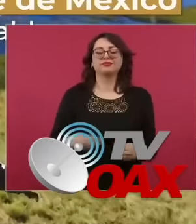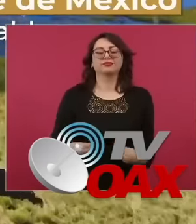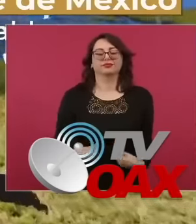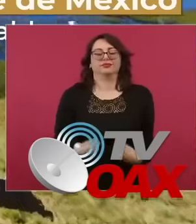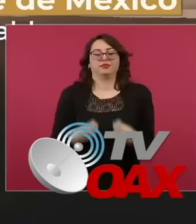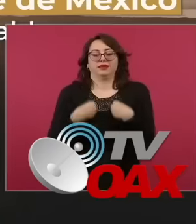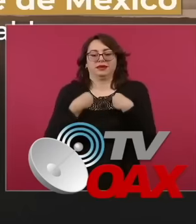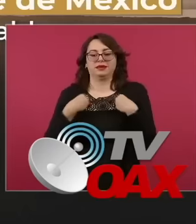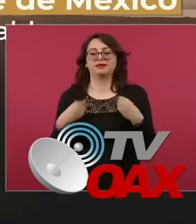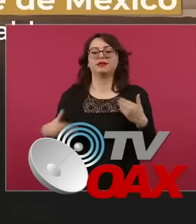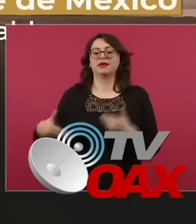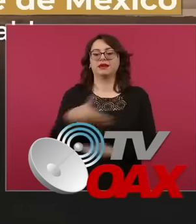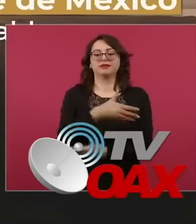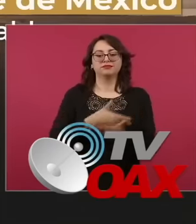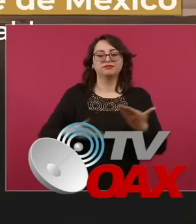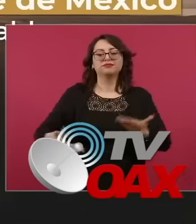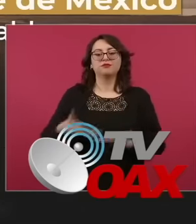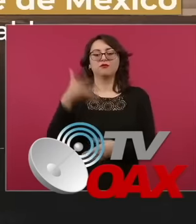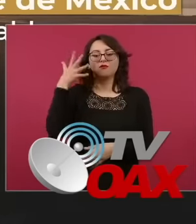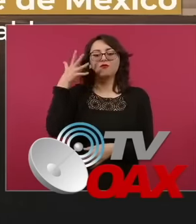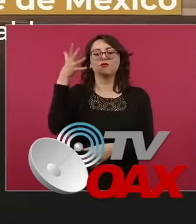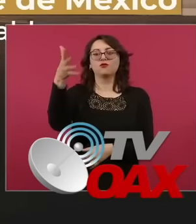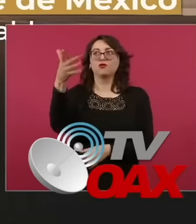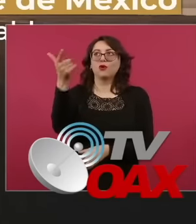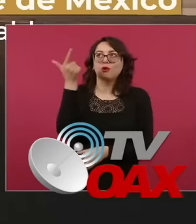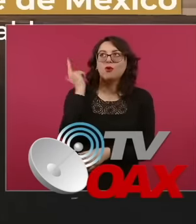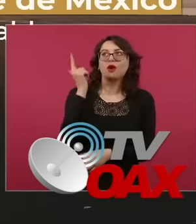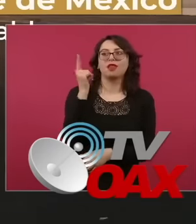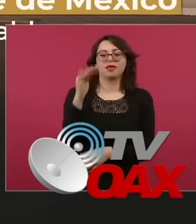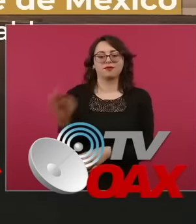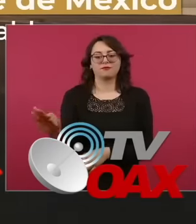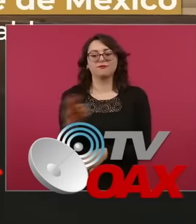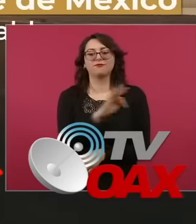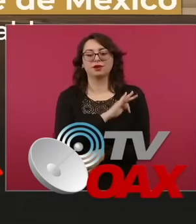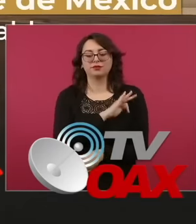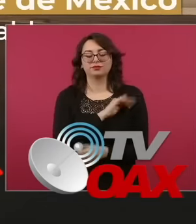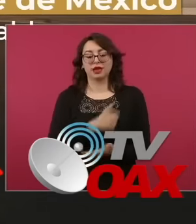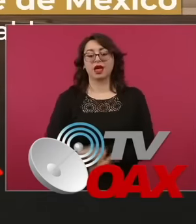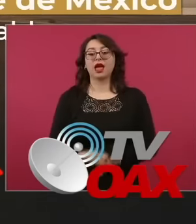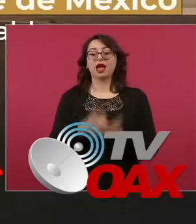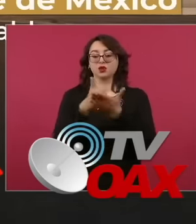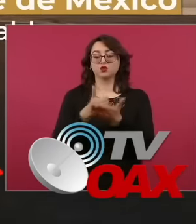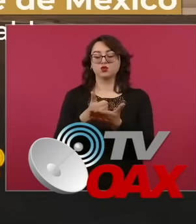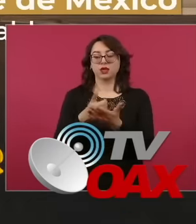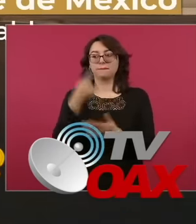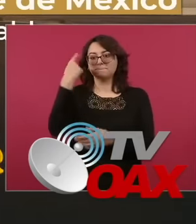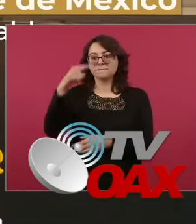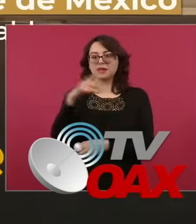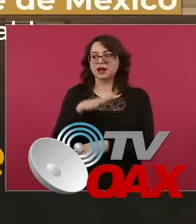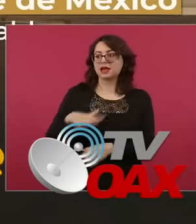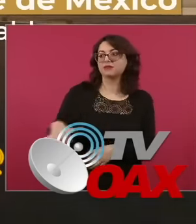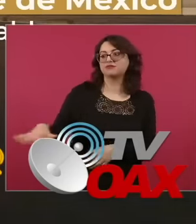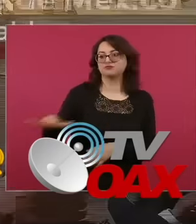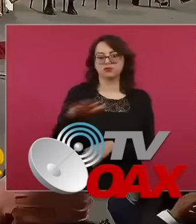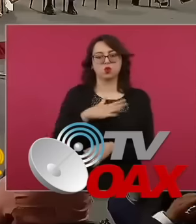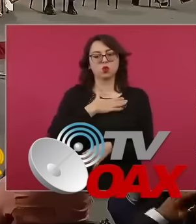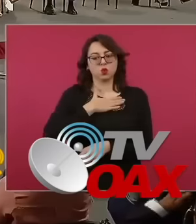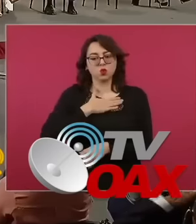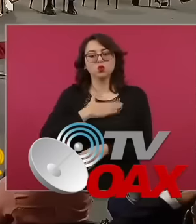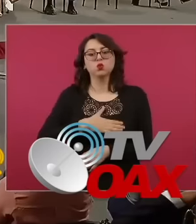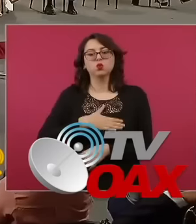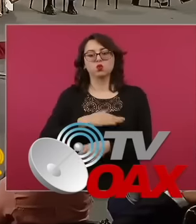mexicanas la esperanza en el futuro es un acto justicia social e histórica En beneficio del Valle de